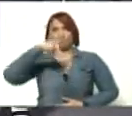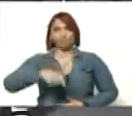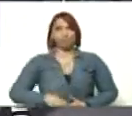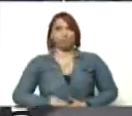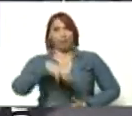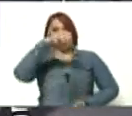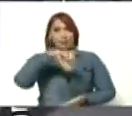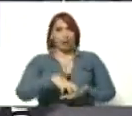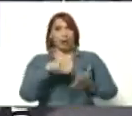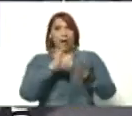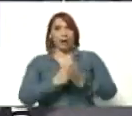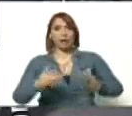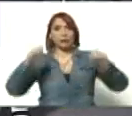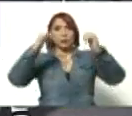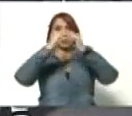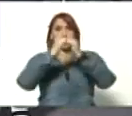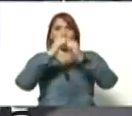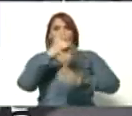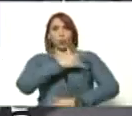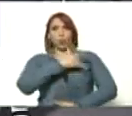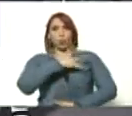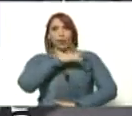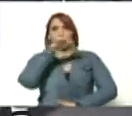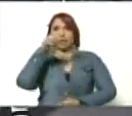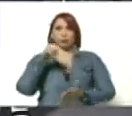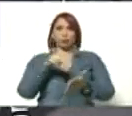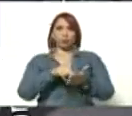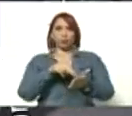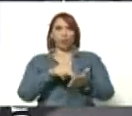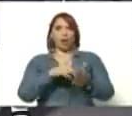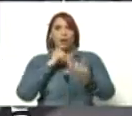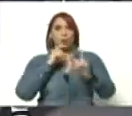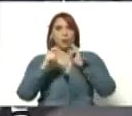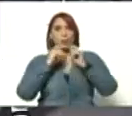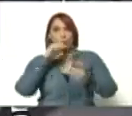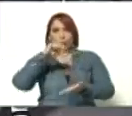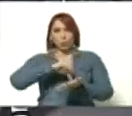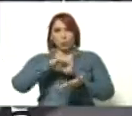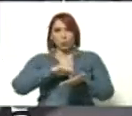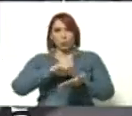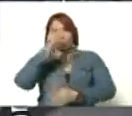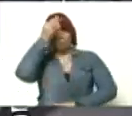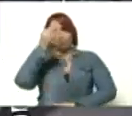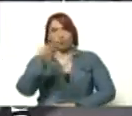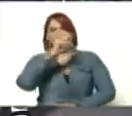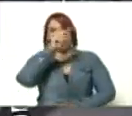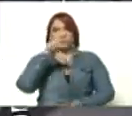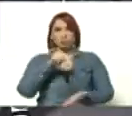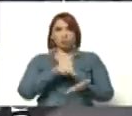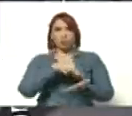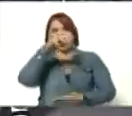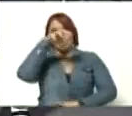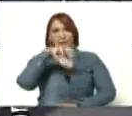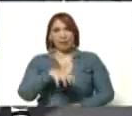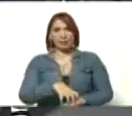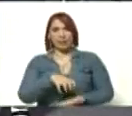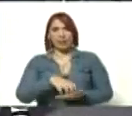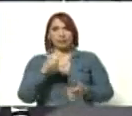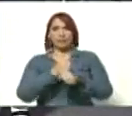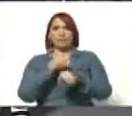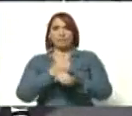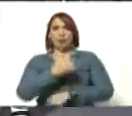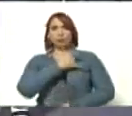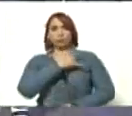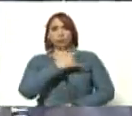Estado de Anzoátegui, desde la Universidad Nacional del Turismo, sede del Consejo Nacional Estatal de Gestión Universitario, junto con